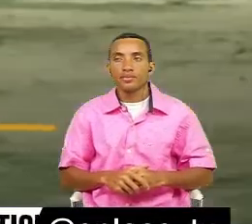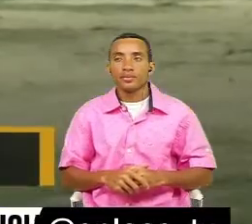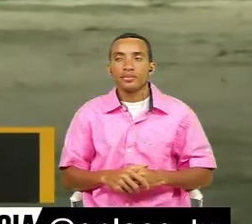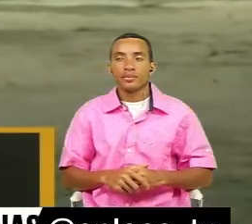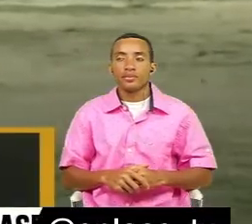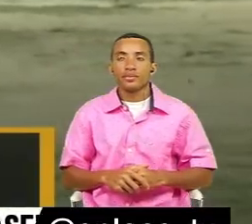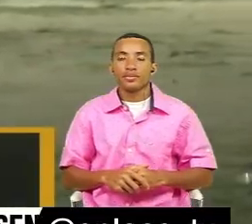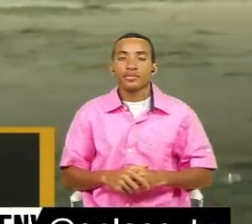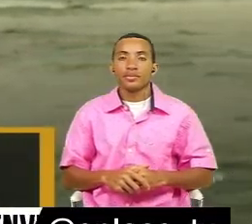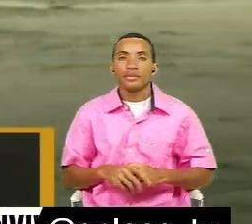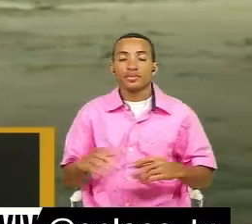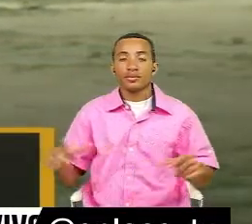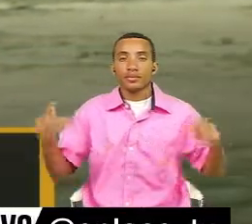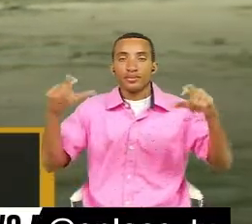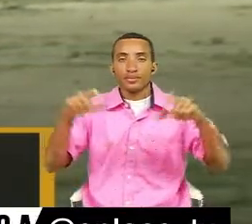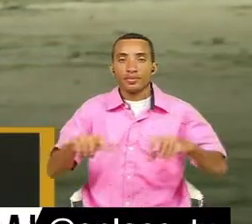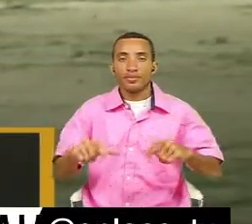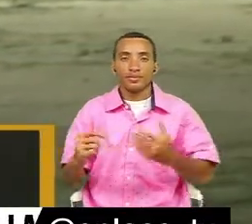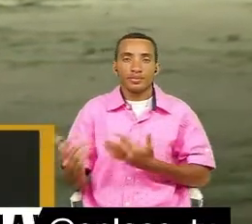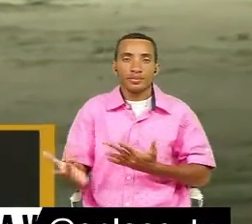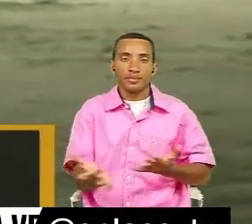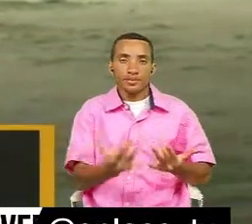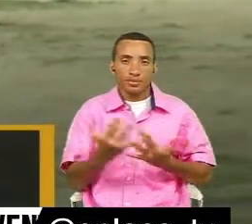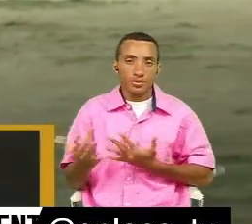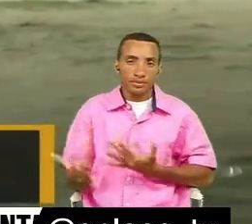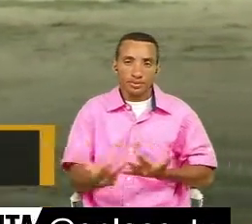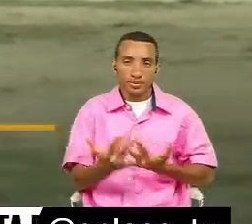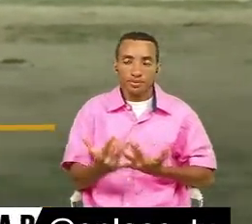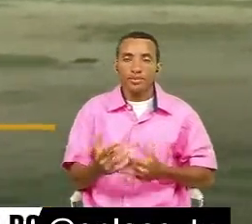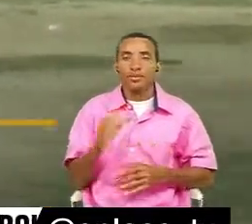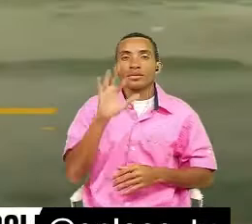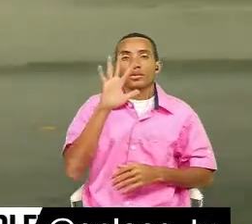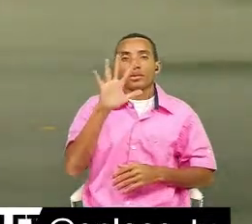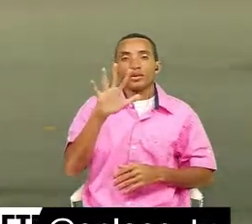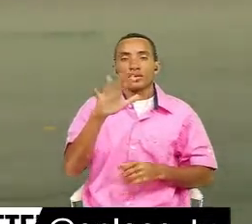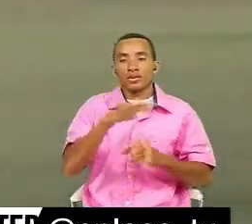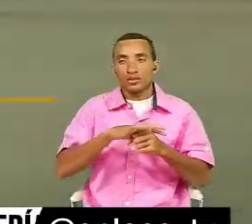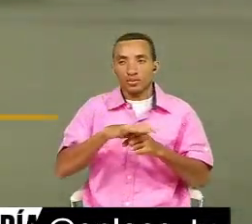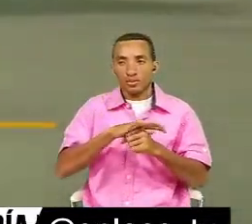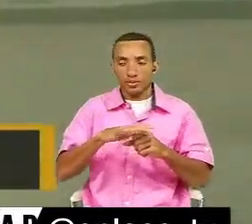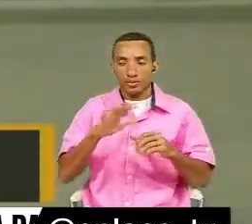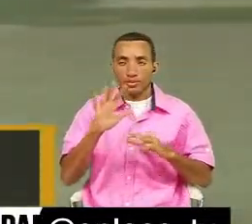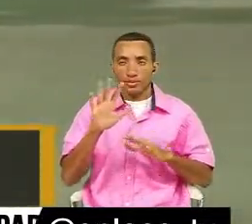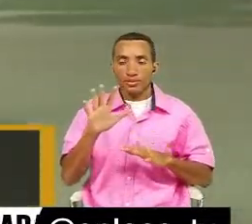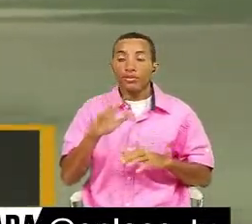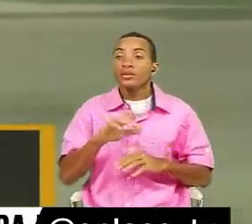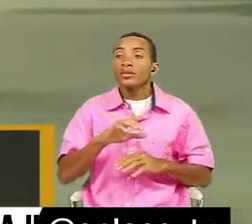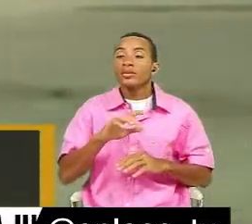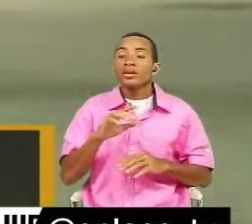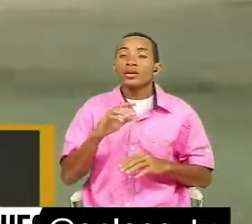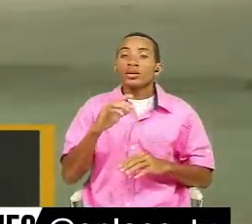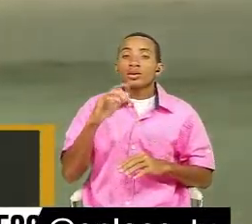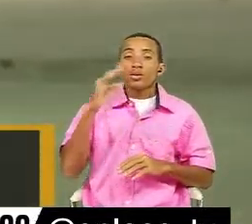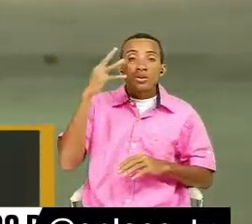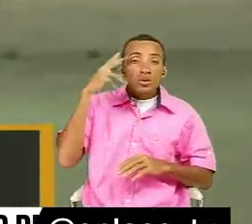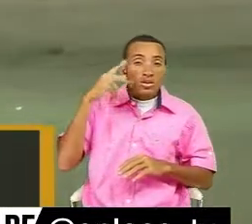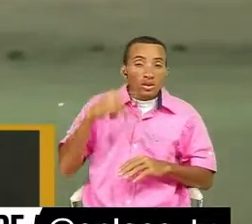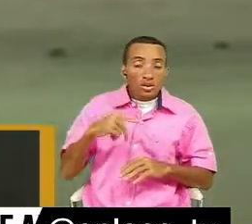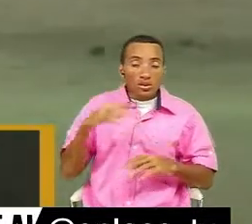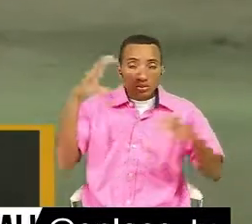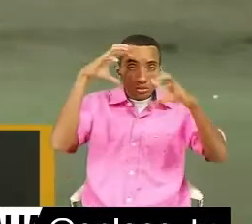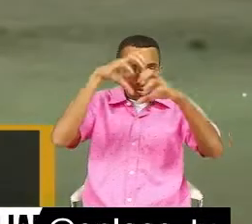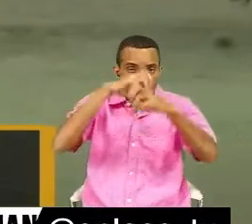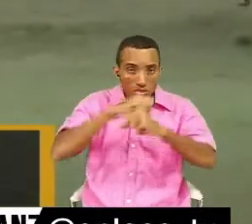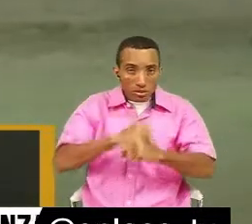La cancha del barrio La Esperanza en la comuna 5 de la ciudad es la sede del Club Deportivo Marianos. En la noche del miércoles le correspondió práctica